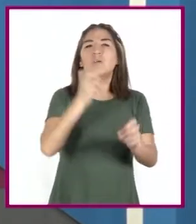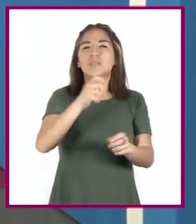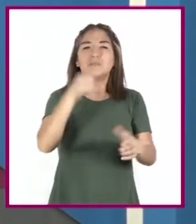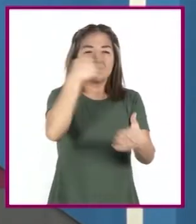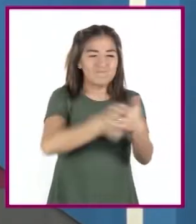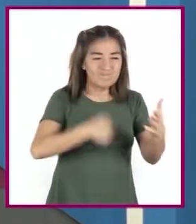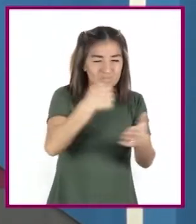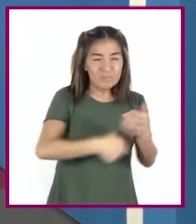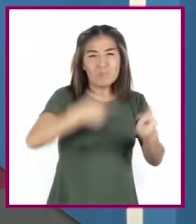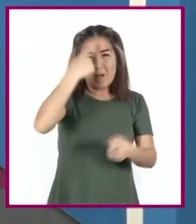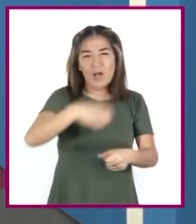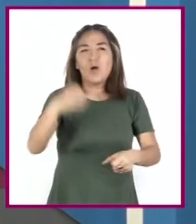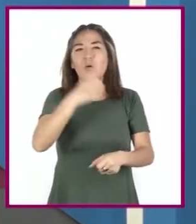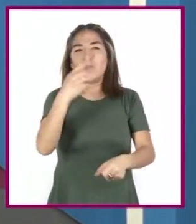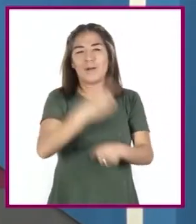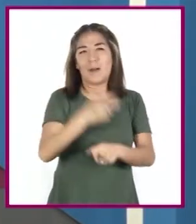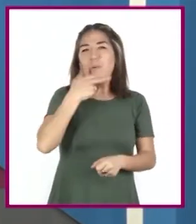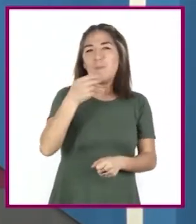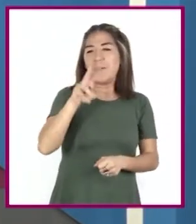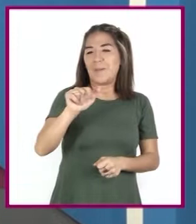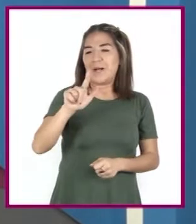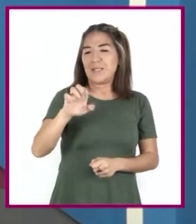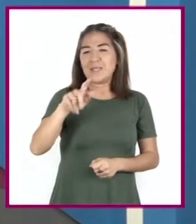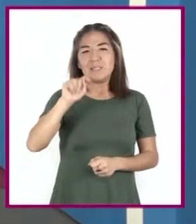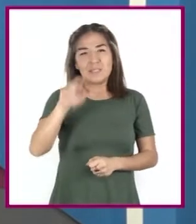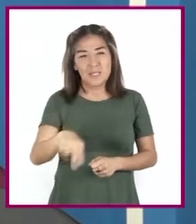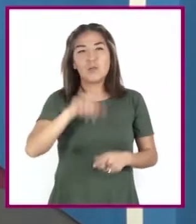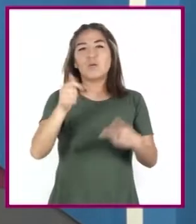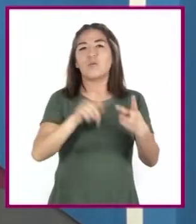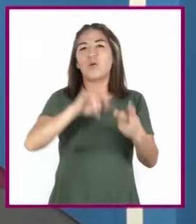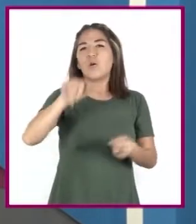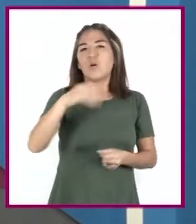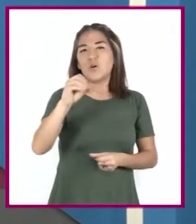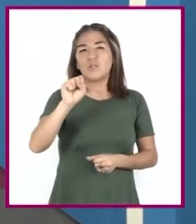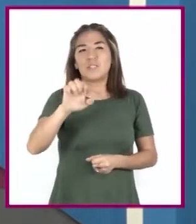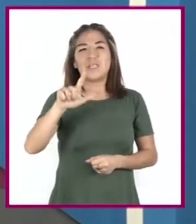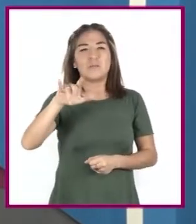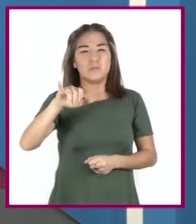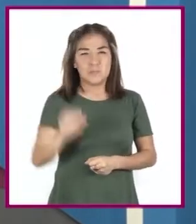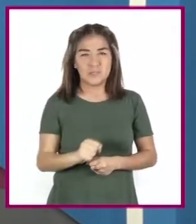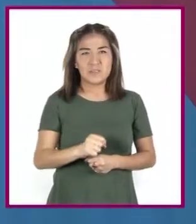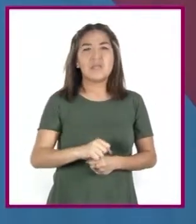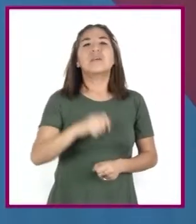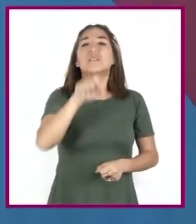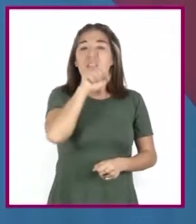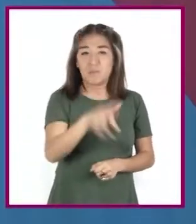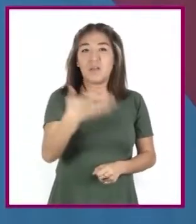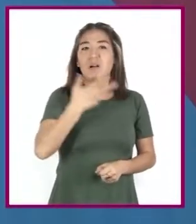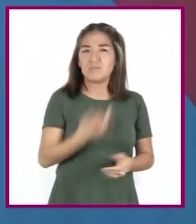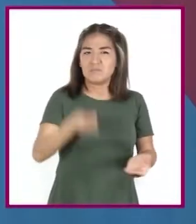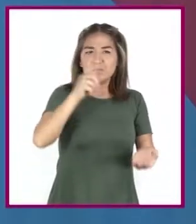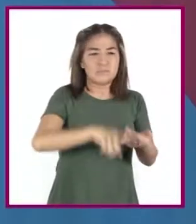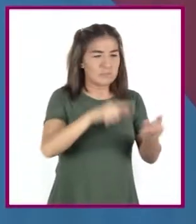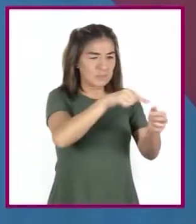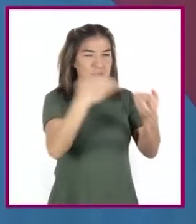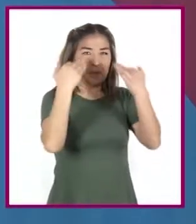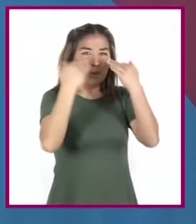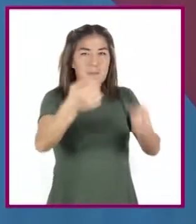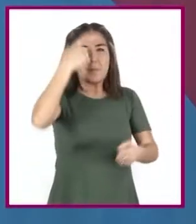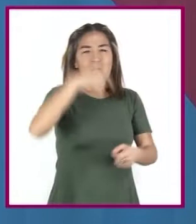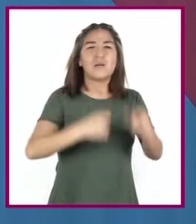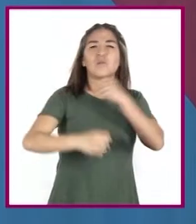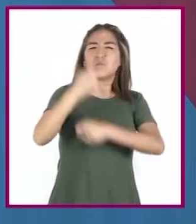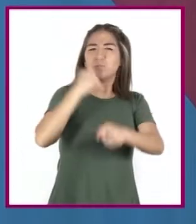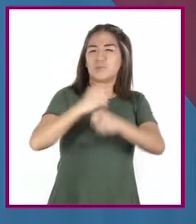su oportunidad Valentín Gómez Farías y José Luis María Luis Mora. Tiene incluso antecedentes que nos llevan a